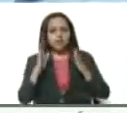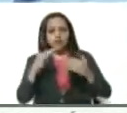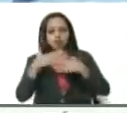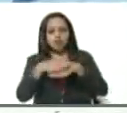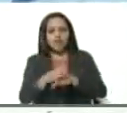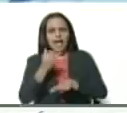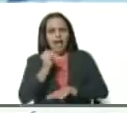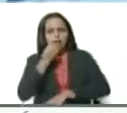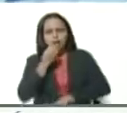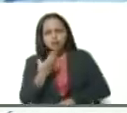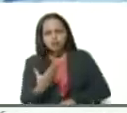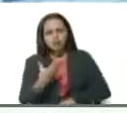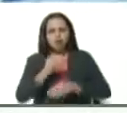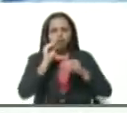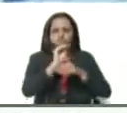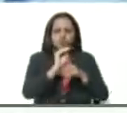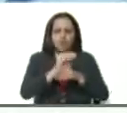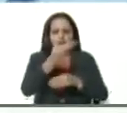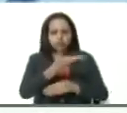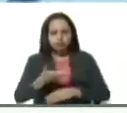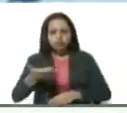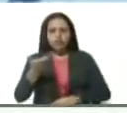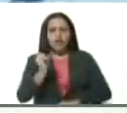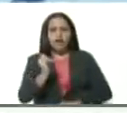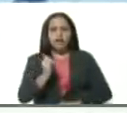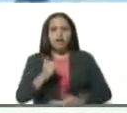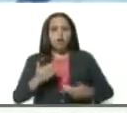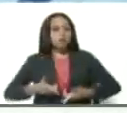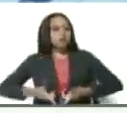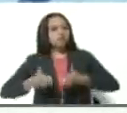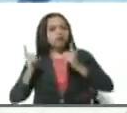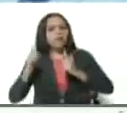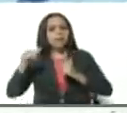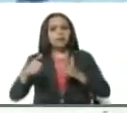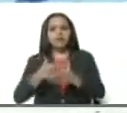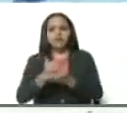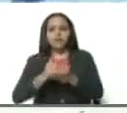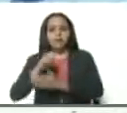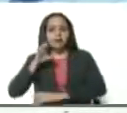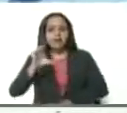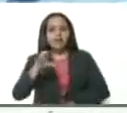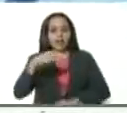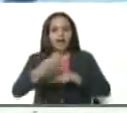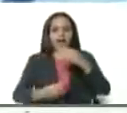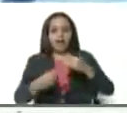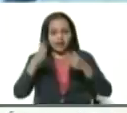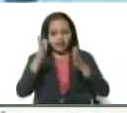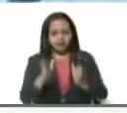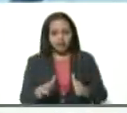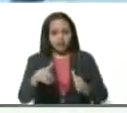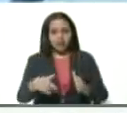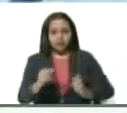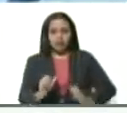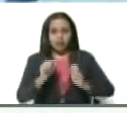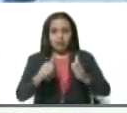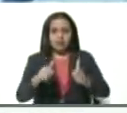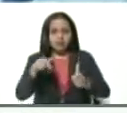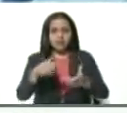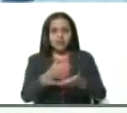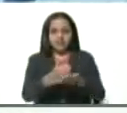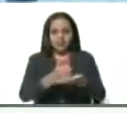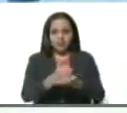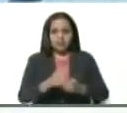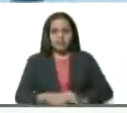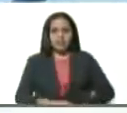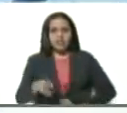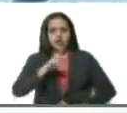bien mantenido, y le ha ofrecido todas las posibilidades para que Farmapatria establezca esta farmacia que es